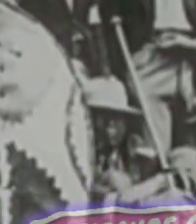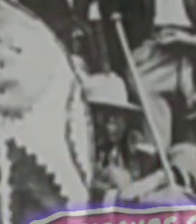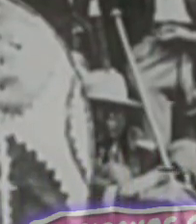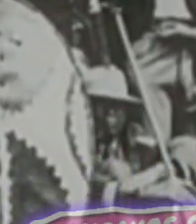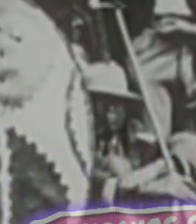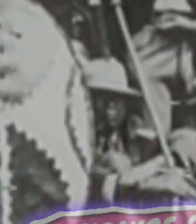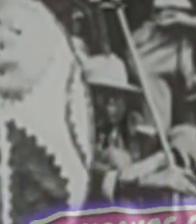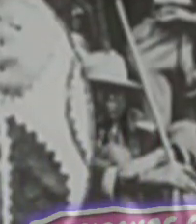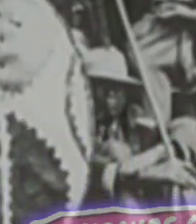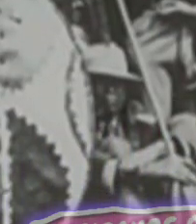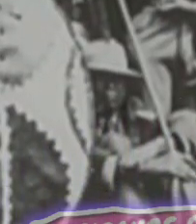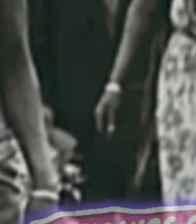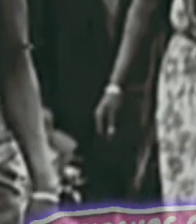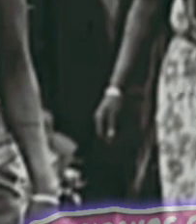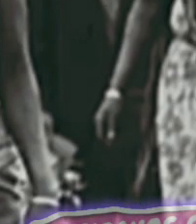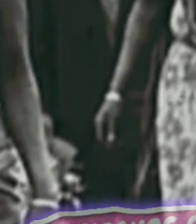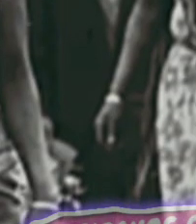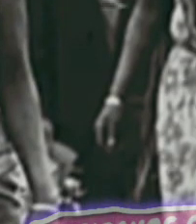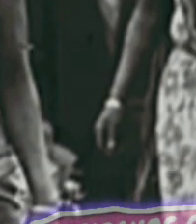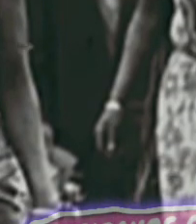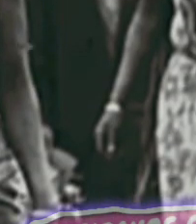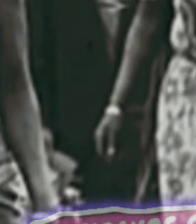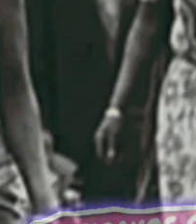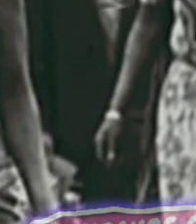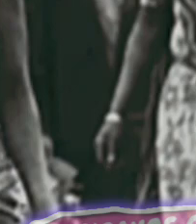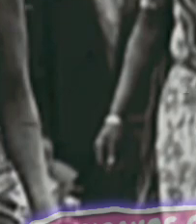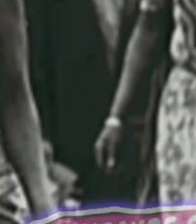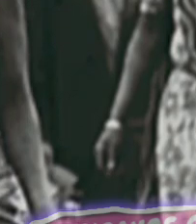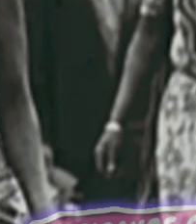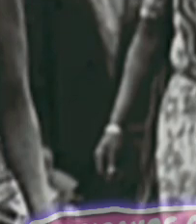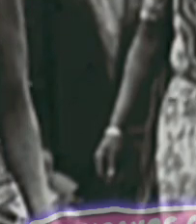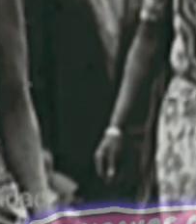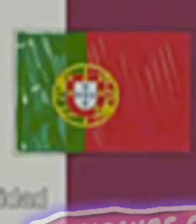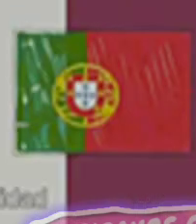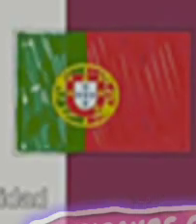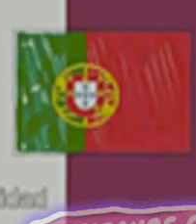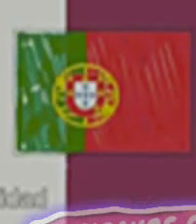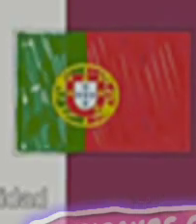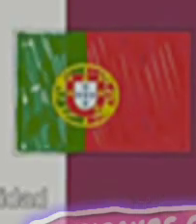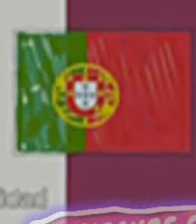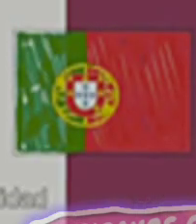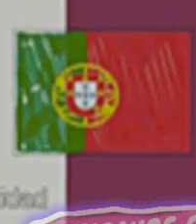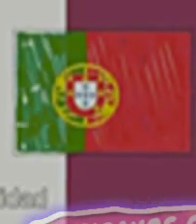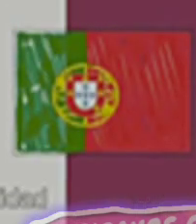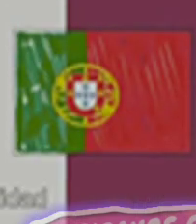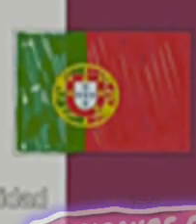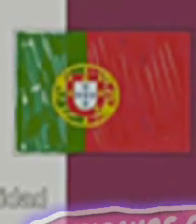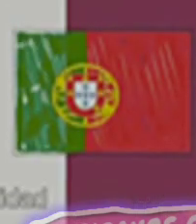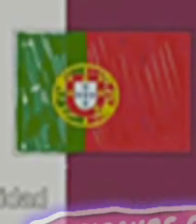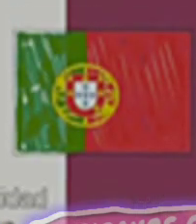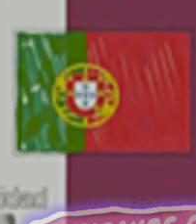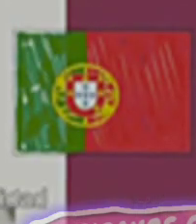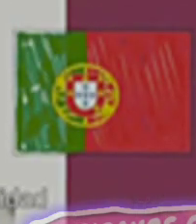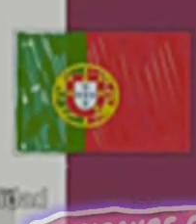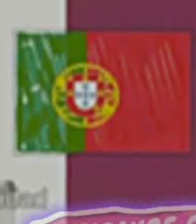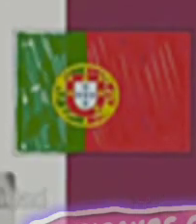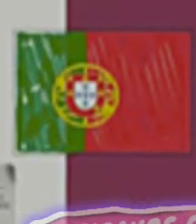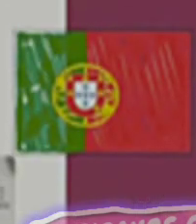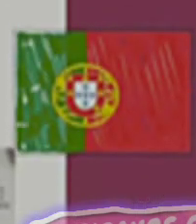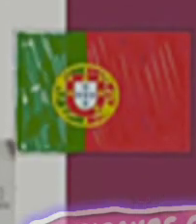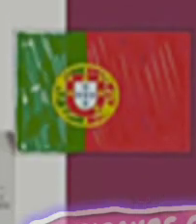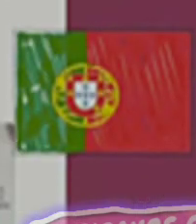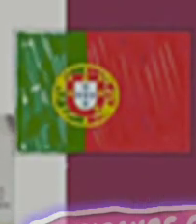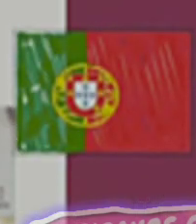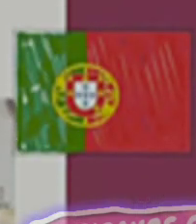el asesinato de 11.000 personas durante la rebelión de los Mau Mau en Kenia. Y este año, Portugal aceptó su